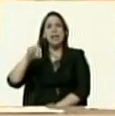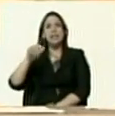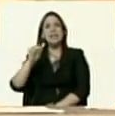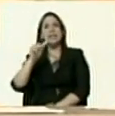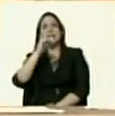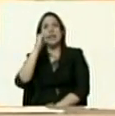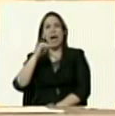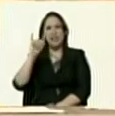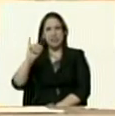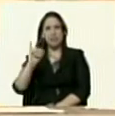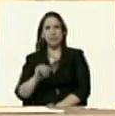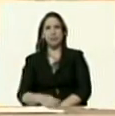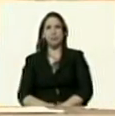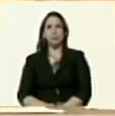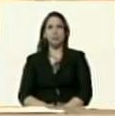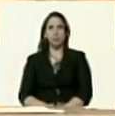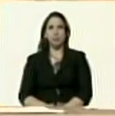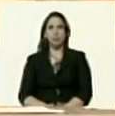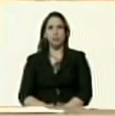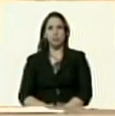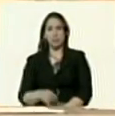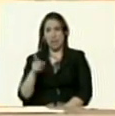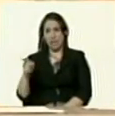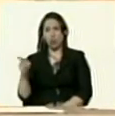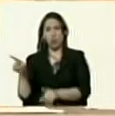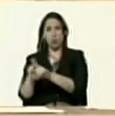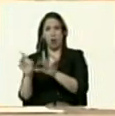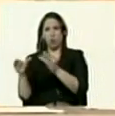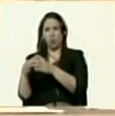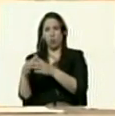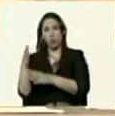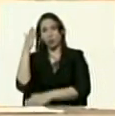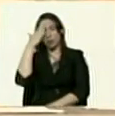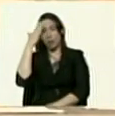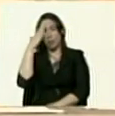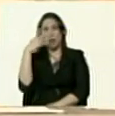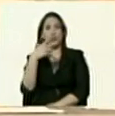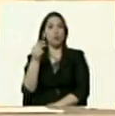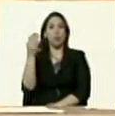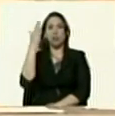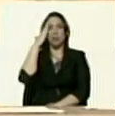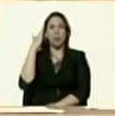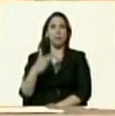calificarlo. Lo son. Sépanlo o no lo sepan.